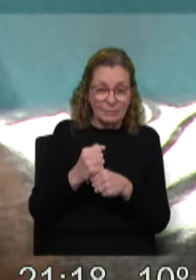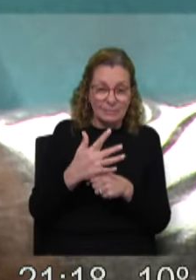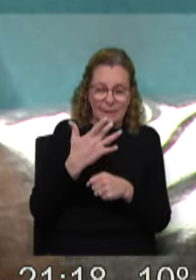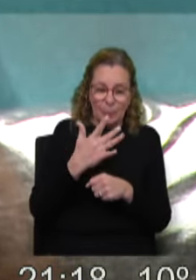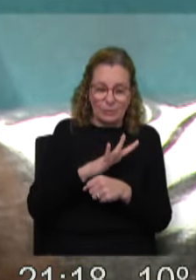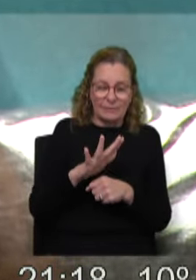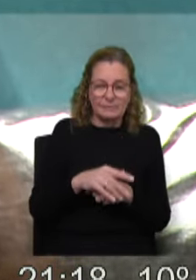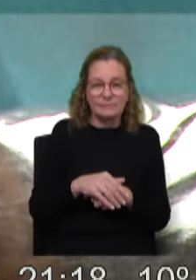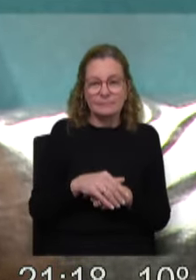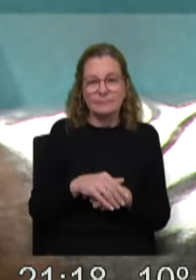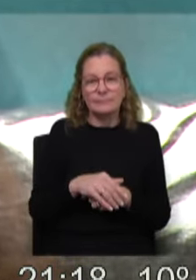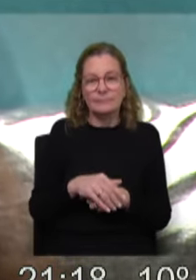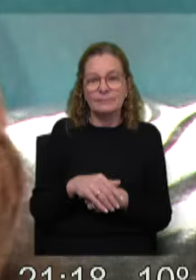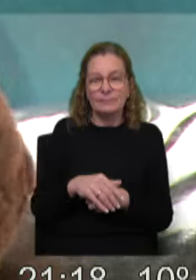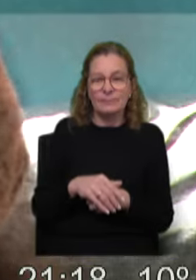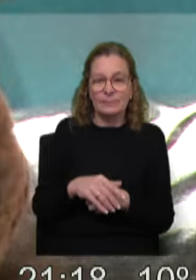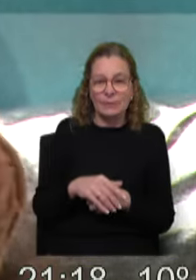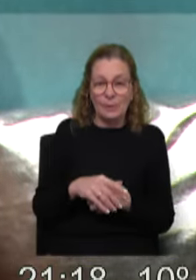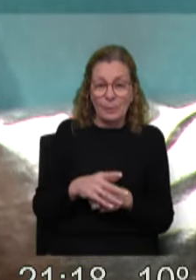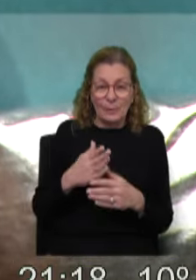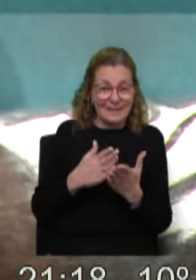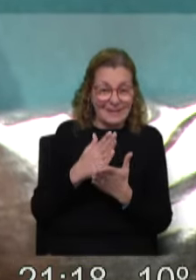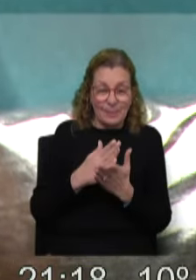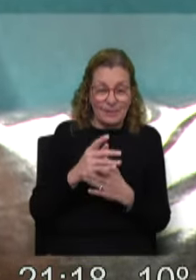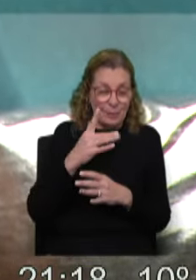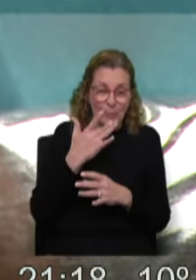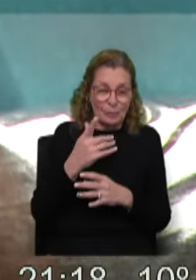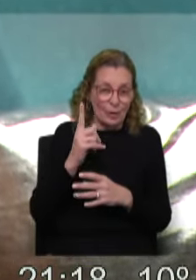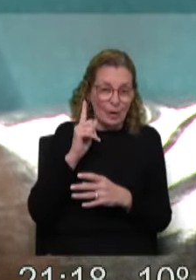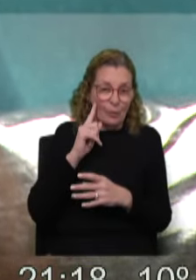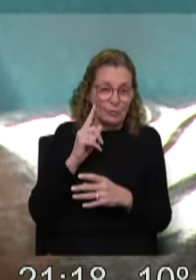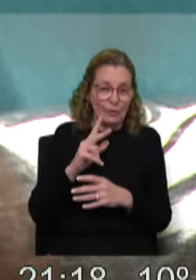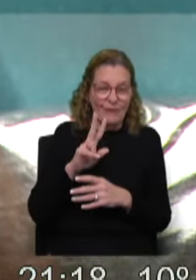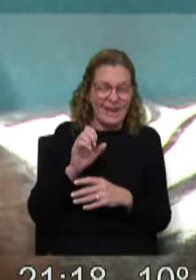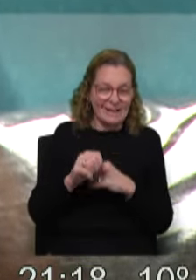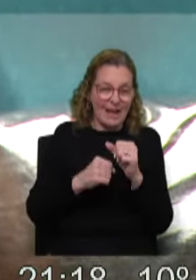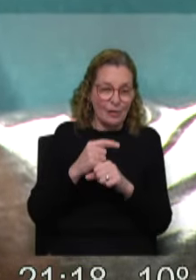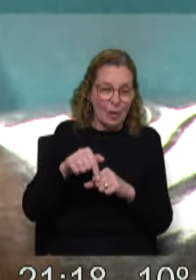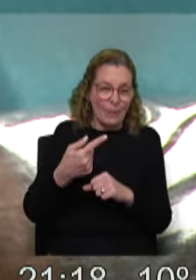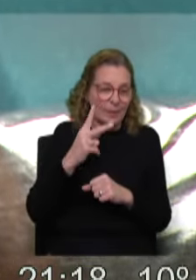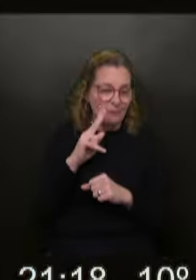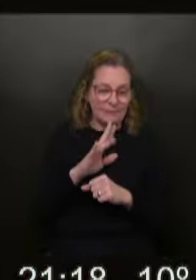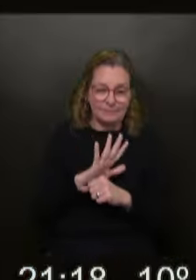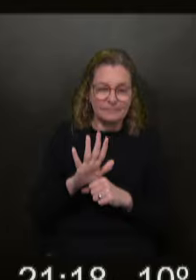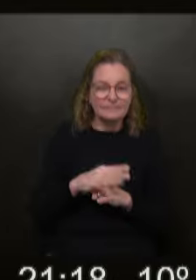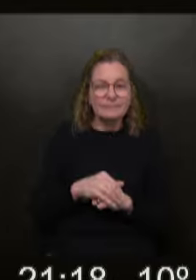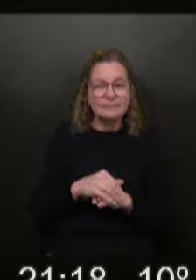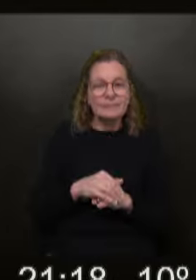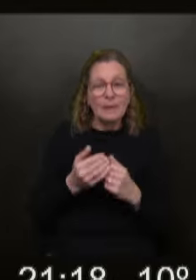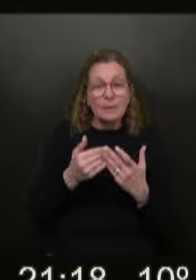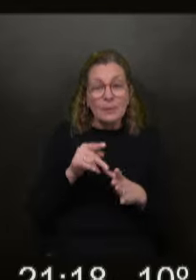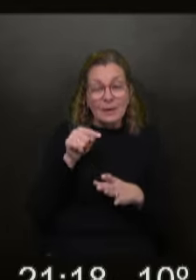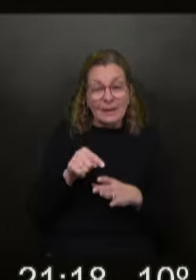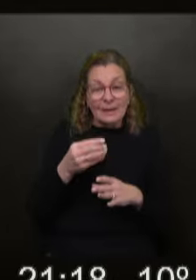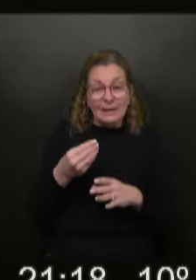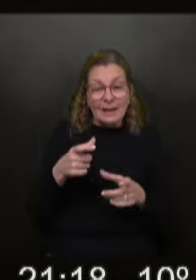está intacta. Como toda obra, como un disco que sigue siendo increíble, aunque lo escuches 20 años después. Exactamente. ¿No? Bueno, empecemos por ahí. Sí.